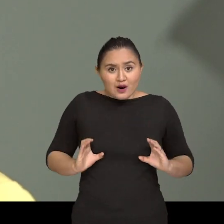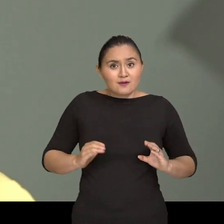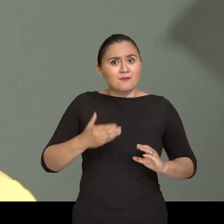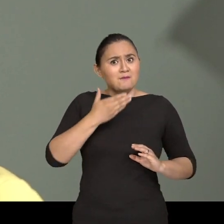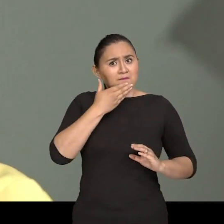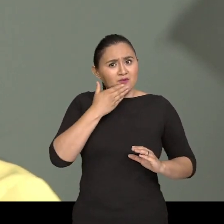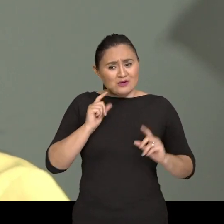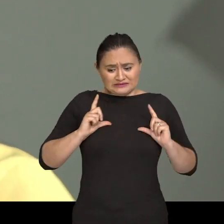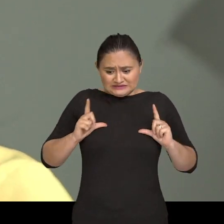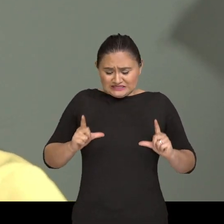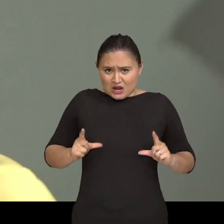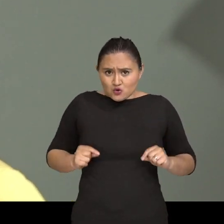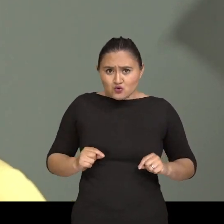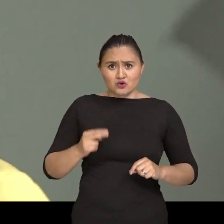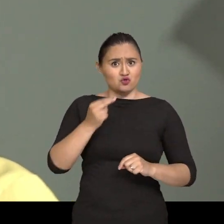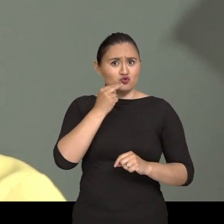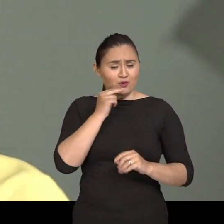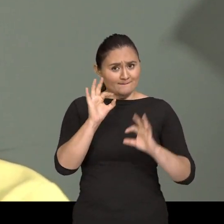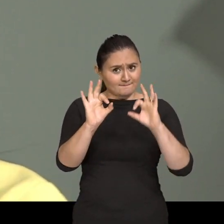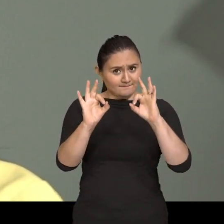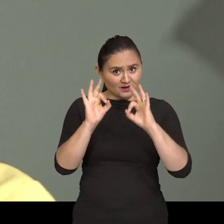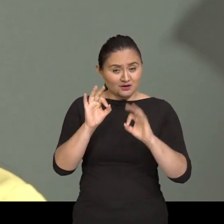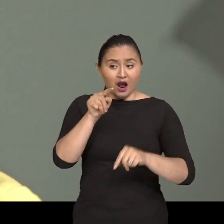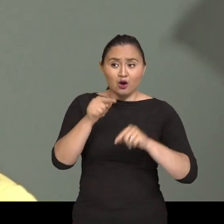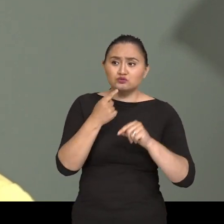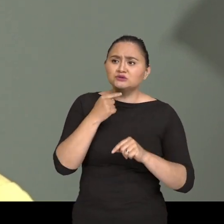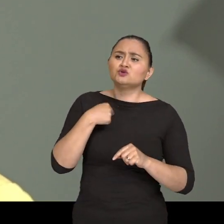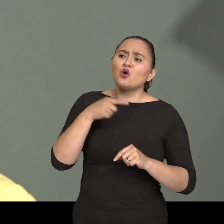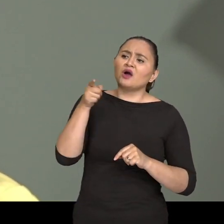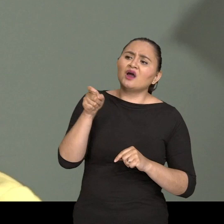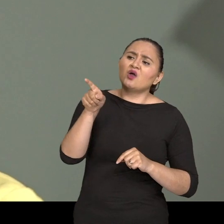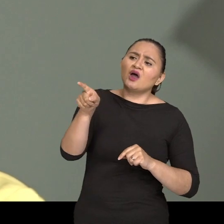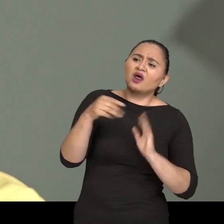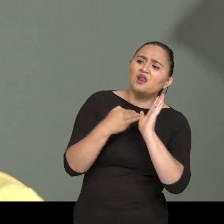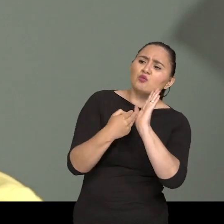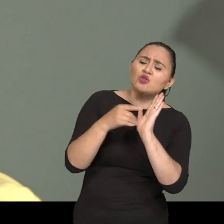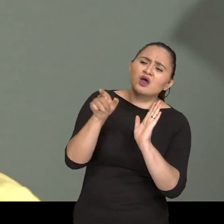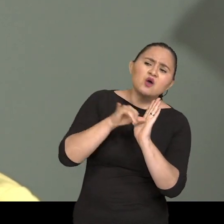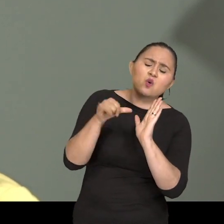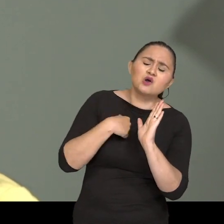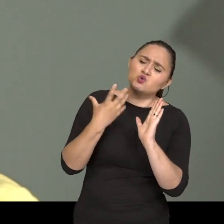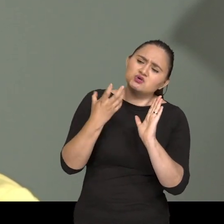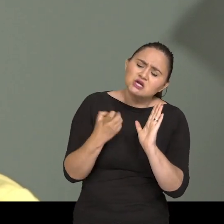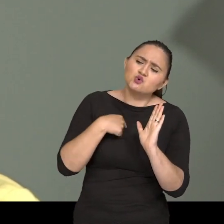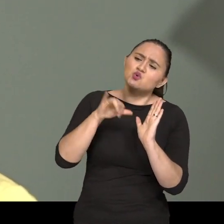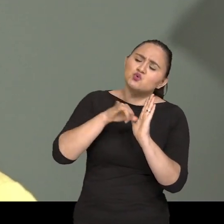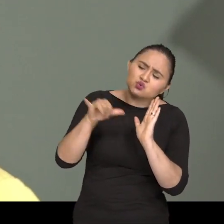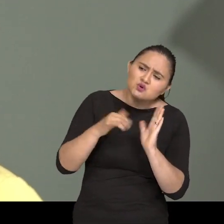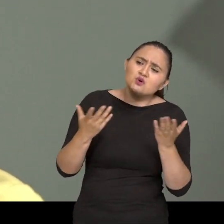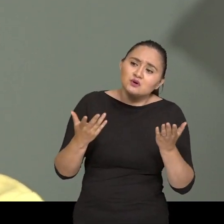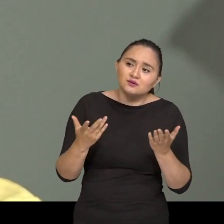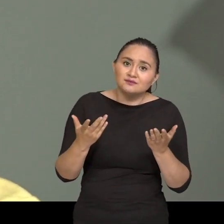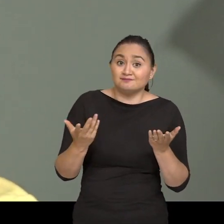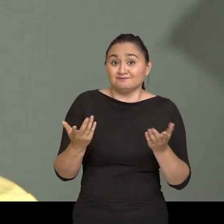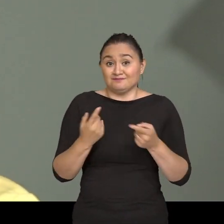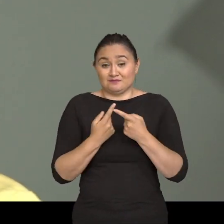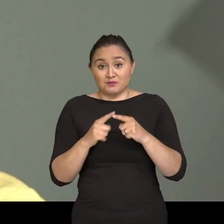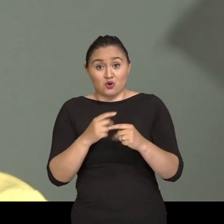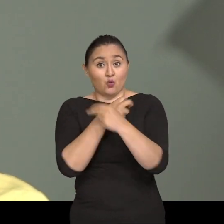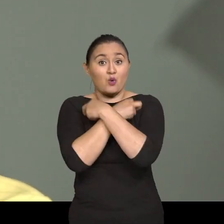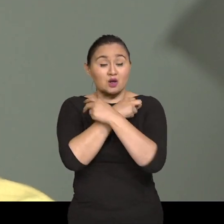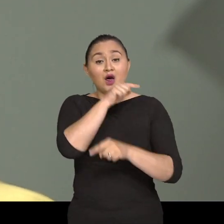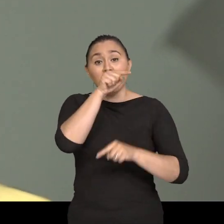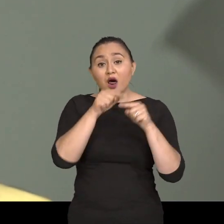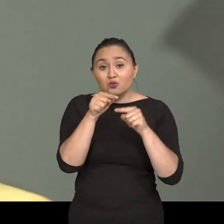porque algunos dicen bueno yo quiero ser como tal modelo pero todos no tenemos la mía el mismo en la misma contextura en la